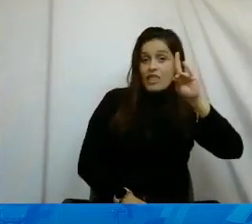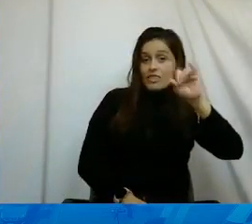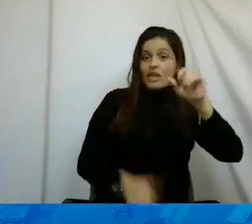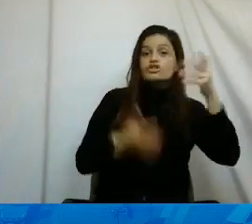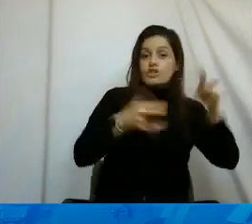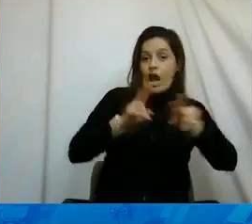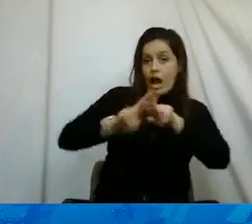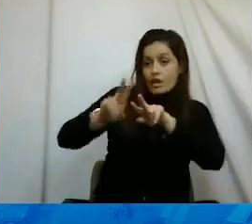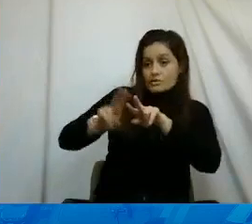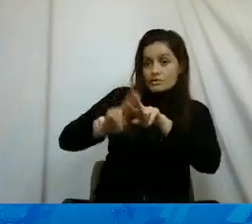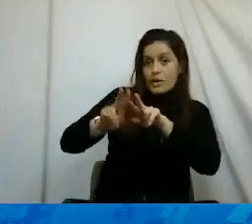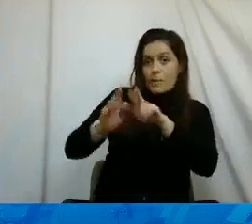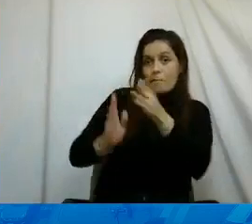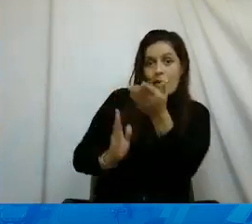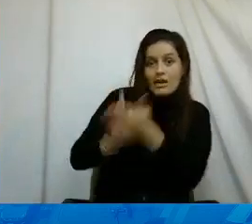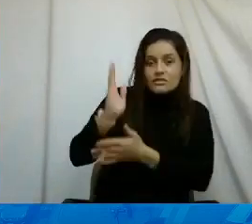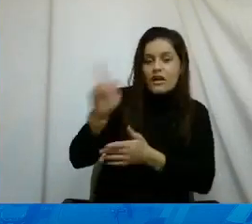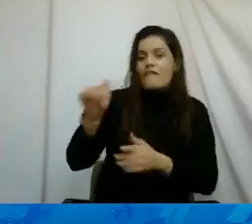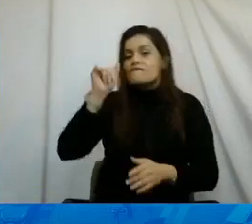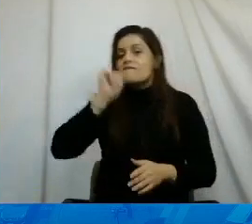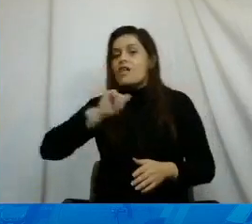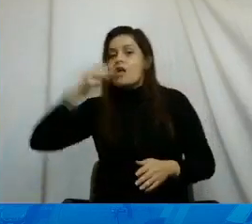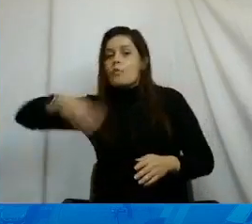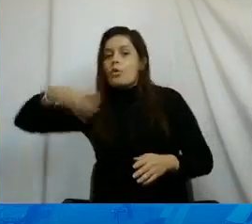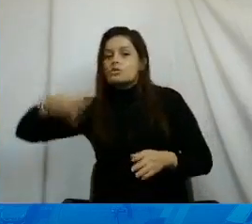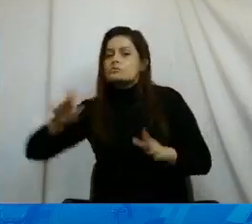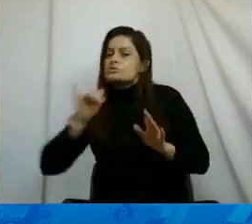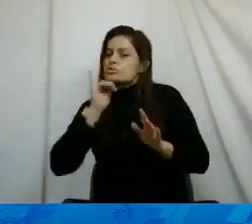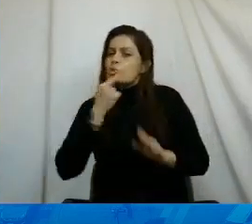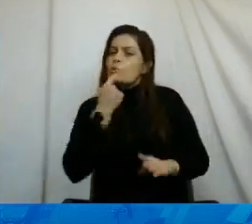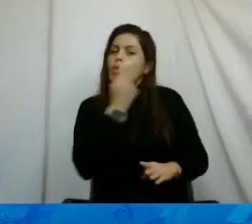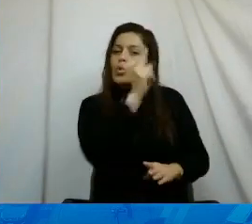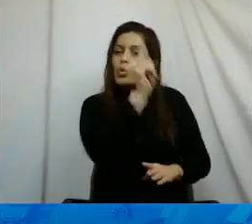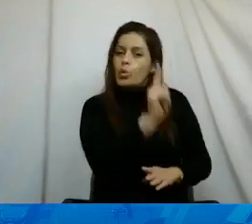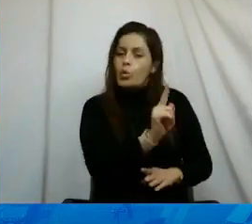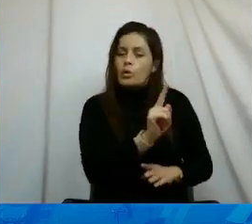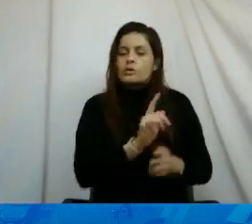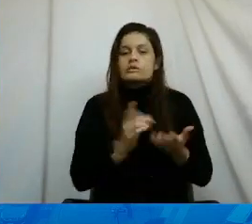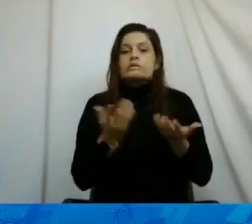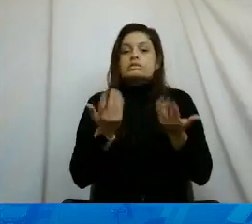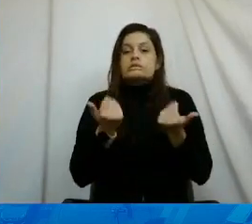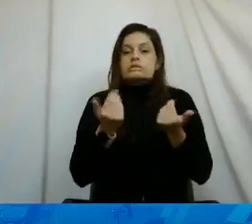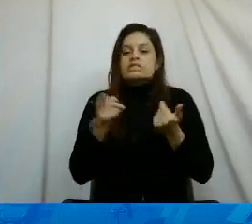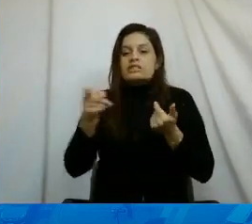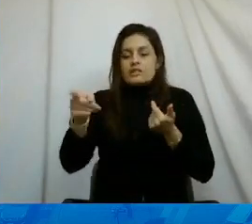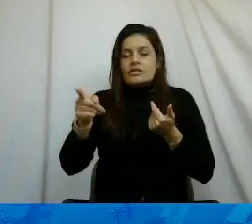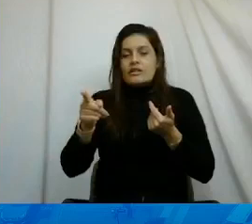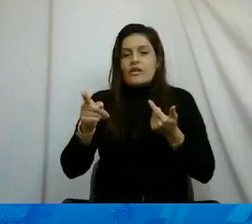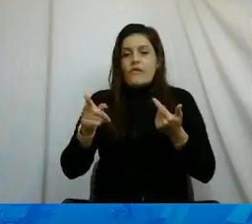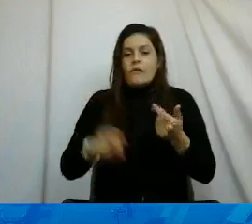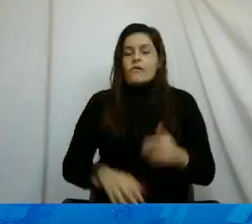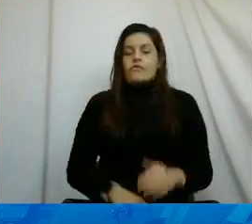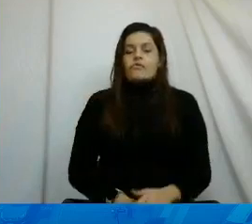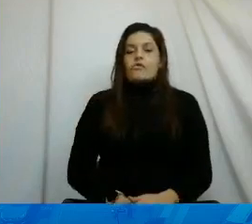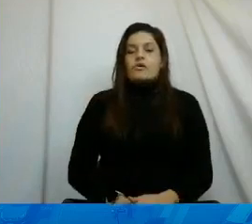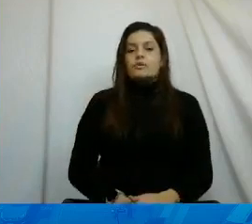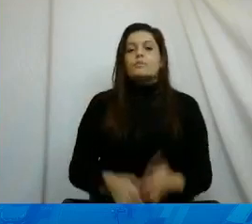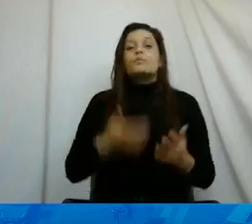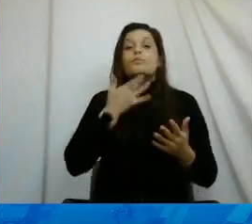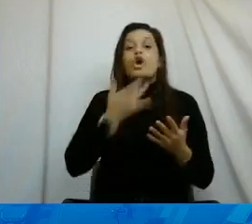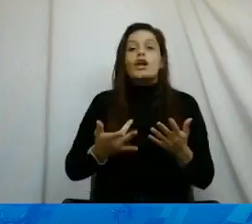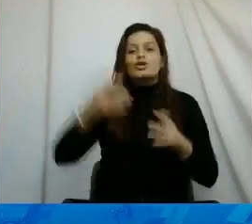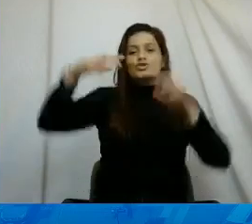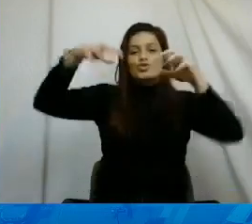empieza el camino, en la curva, donde empieza el camino a Villa Alegre, Campo Lindo, la necesidad de ese paradero, más ahora con la lluvia.